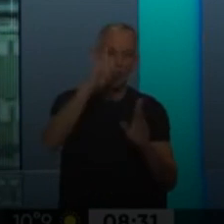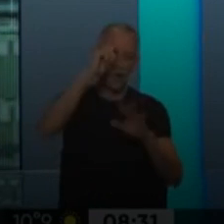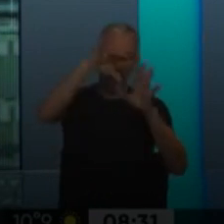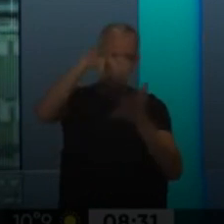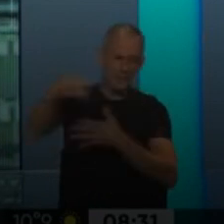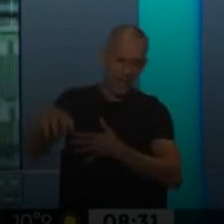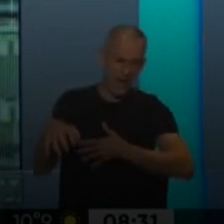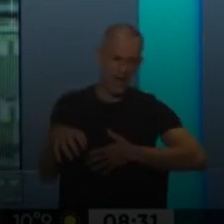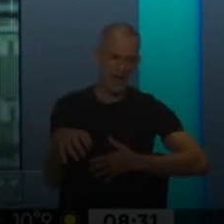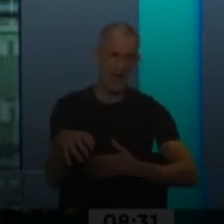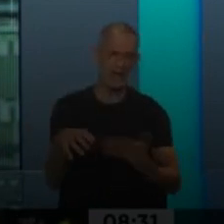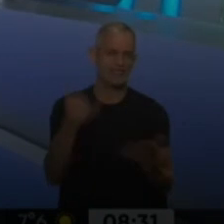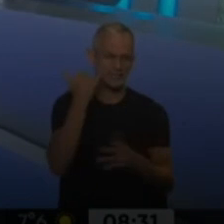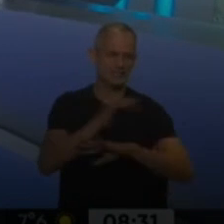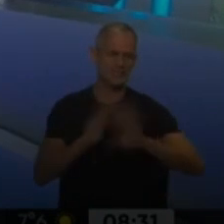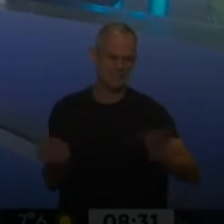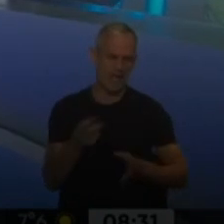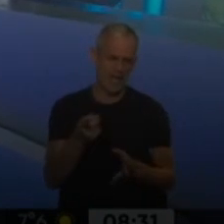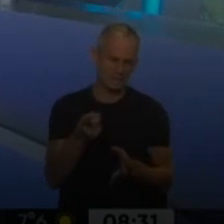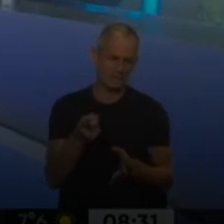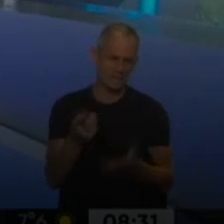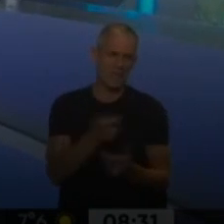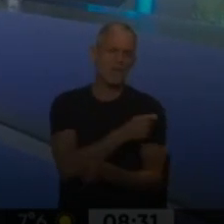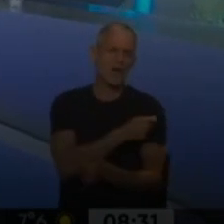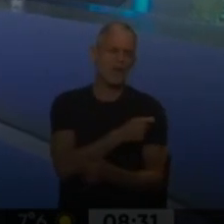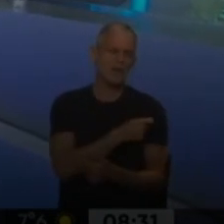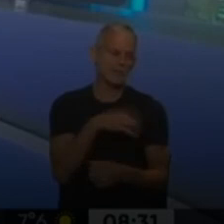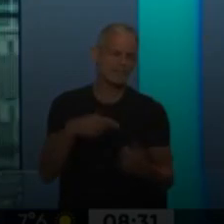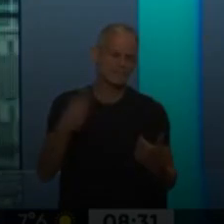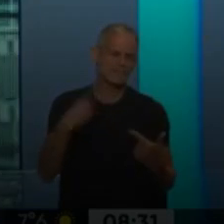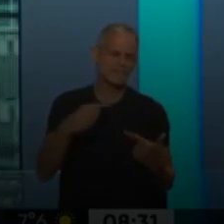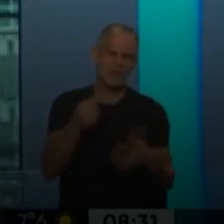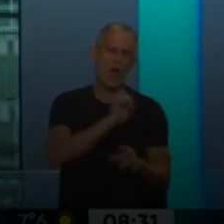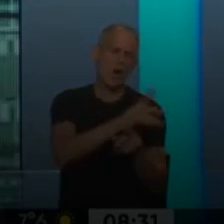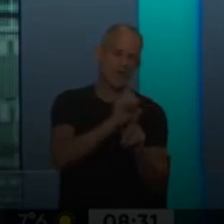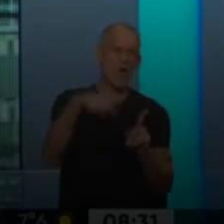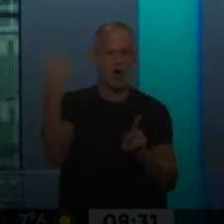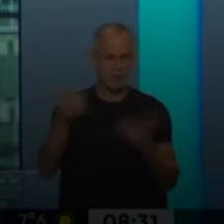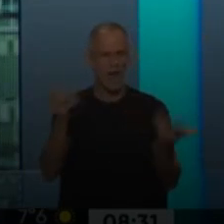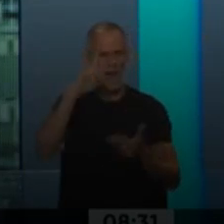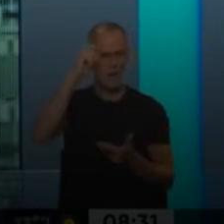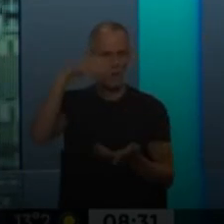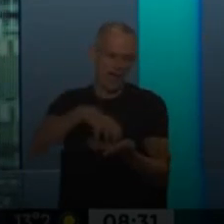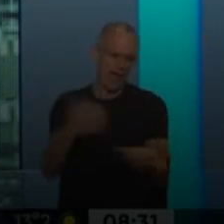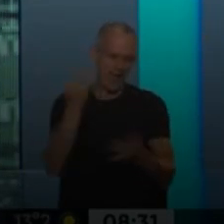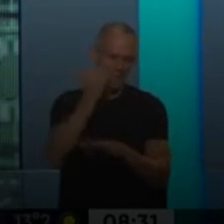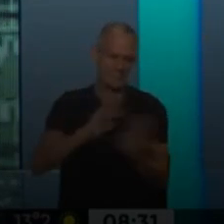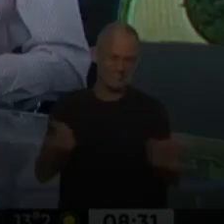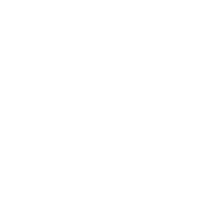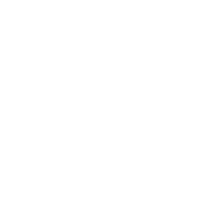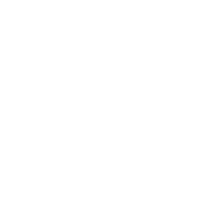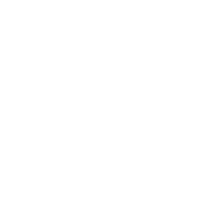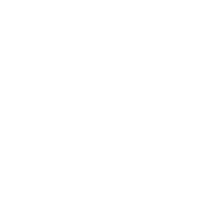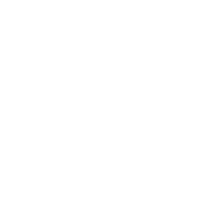atención primaria que se utilizan para la vacunación regular porque esto aumenta las posibilidades y el acceso a las